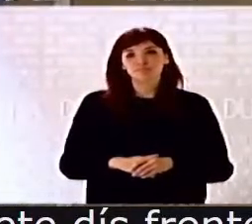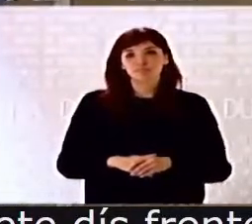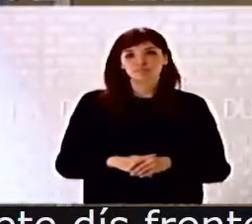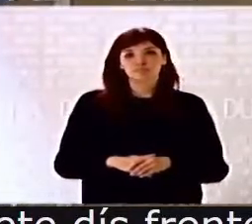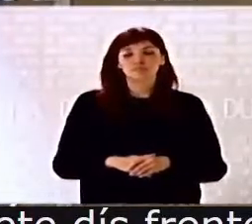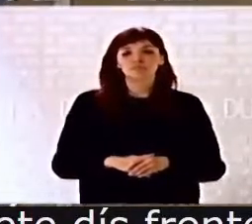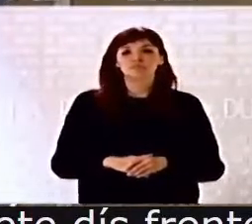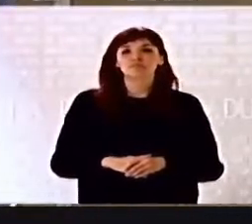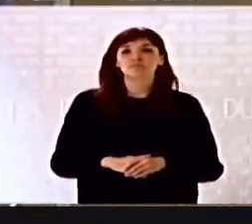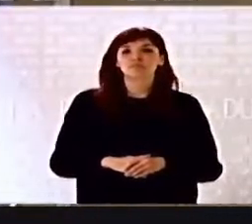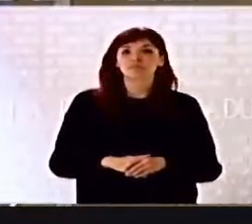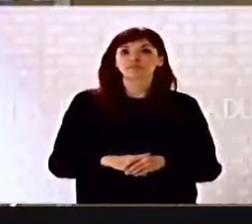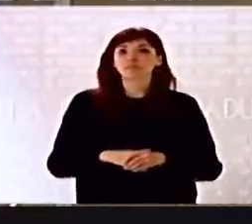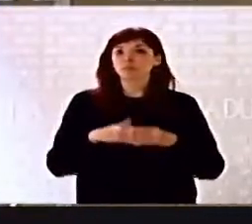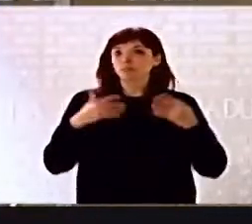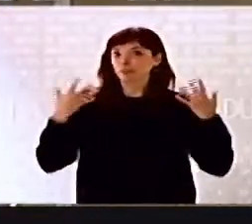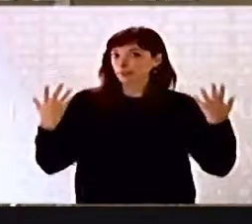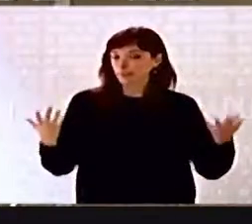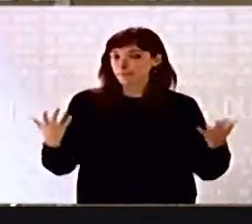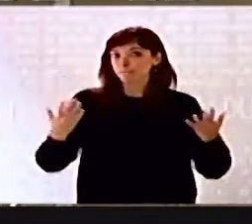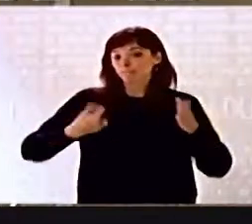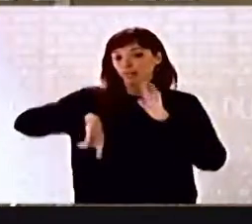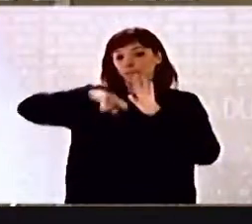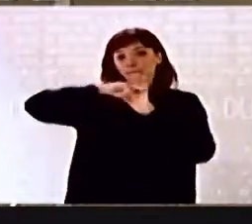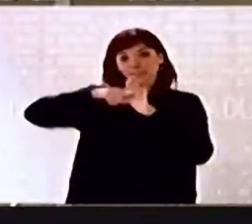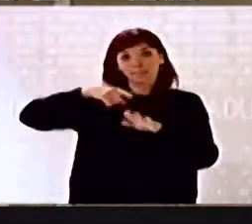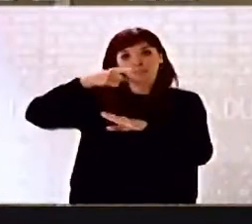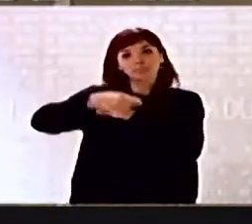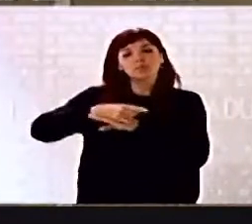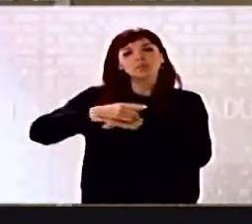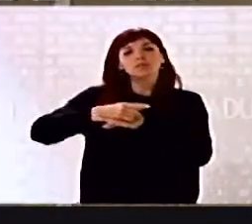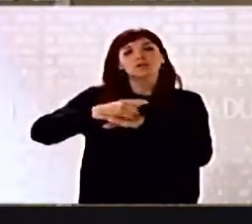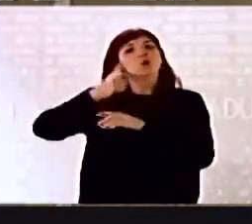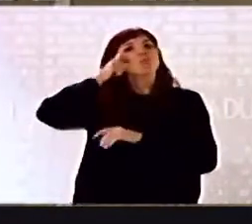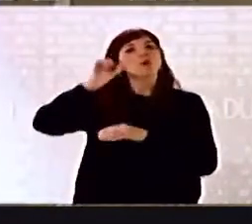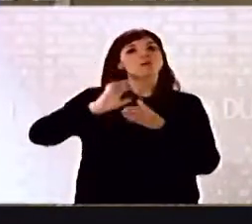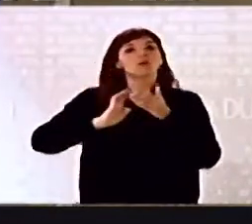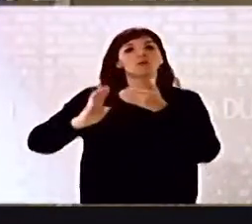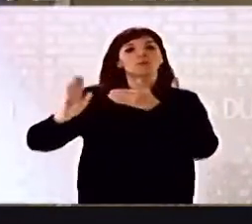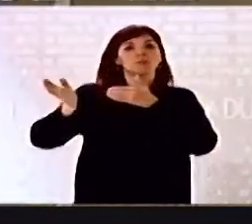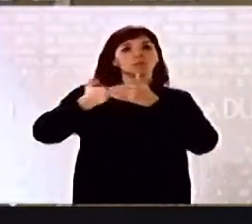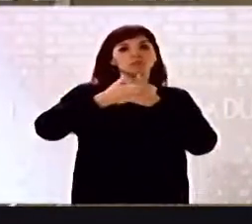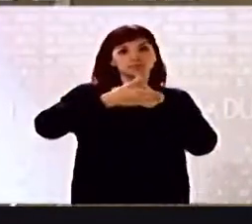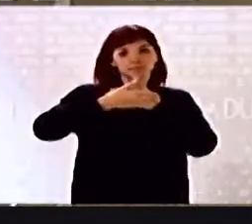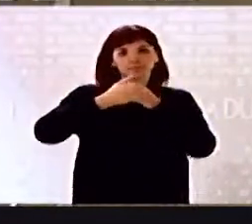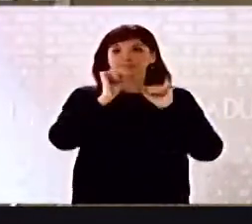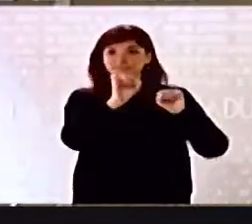Se adopta la medida de aislamiento perimetral